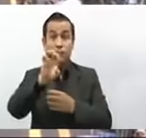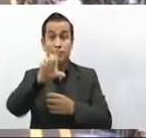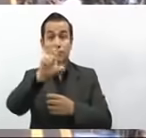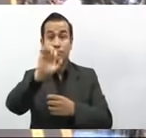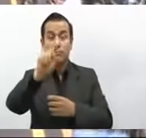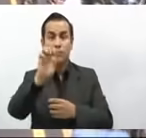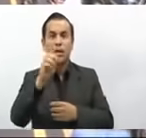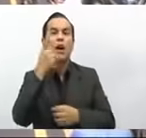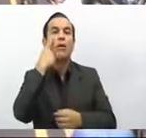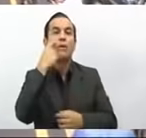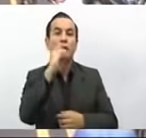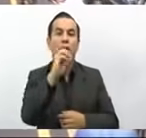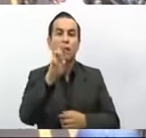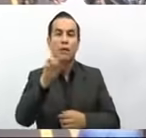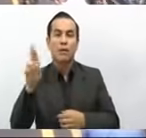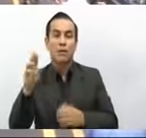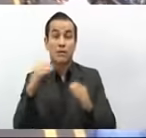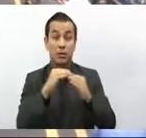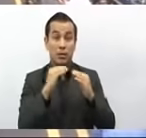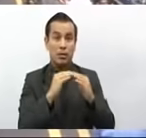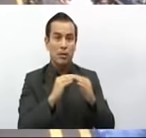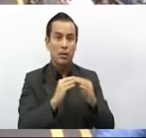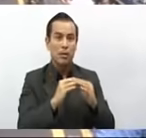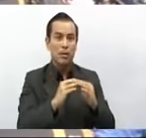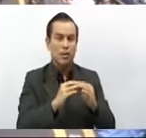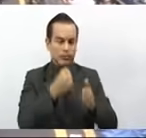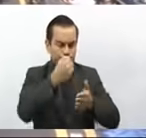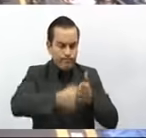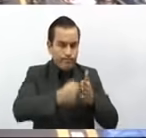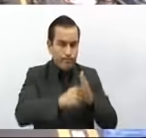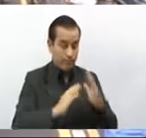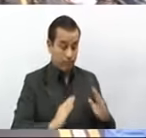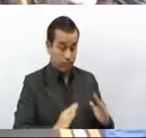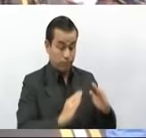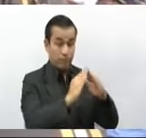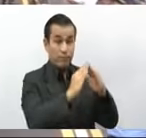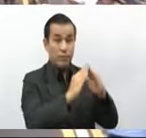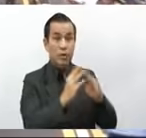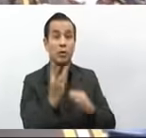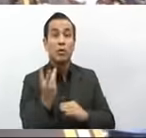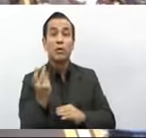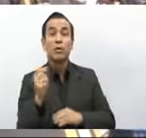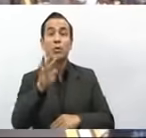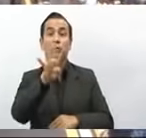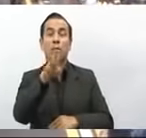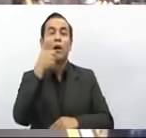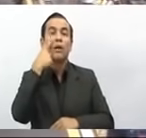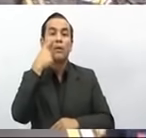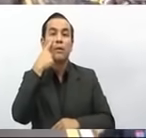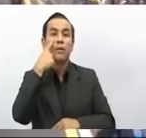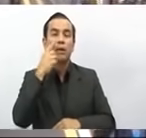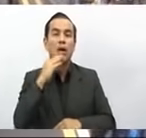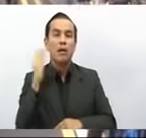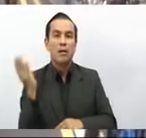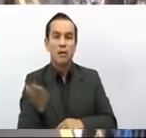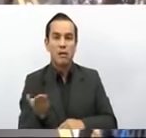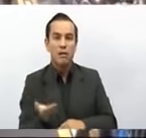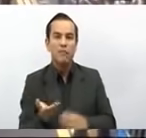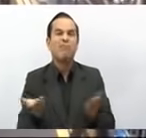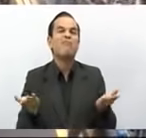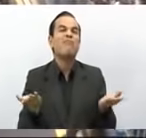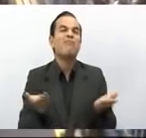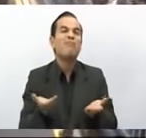País, los Comandos de Montaña del Destacamento Militar número 4 con sede en Morazán, siendo todas